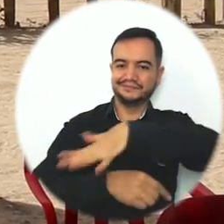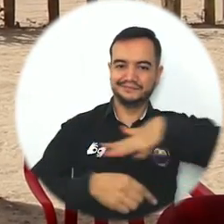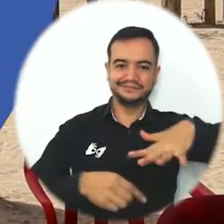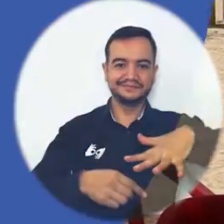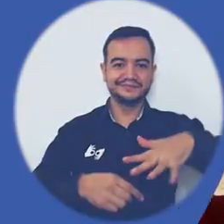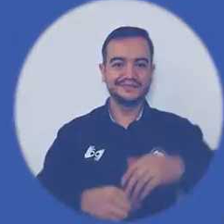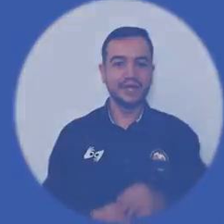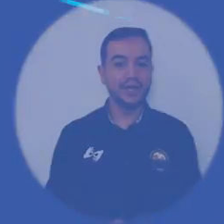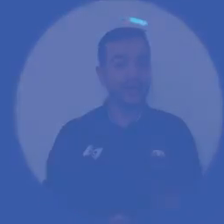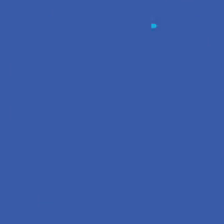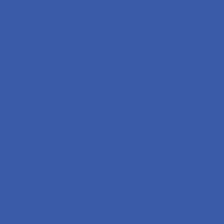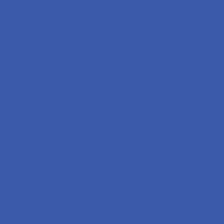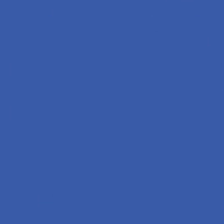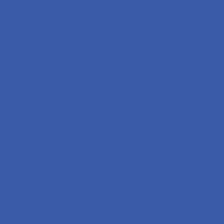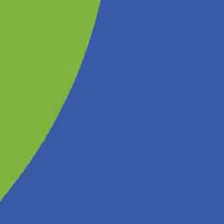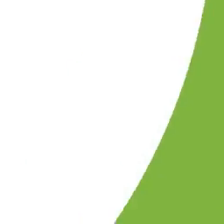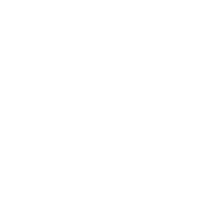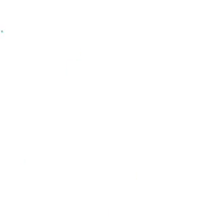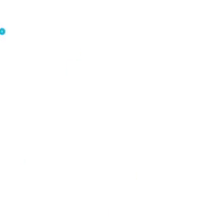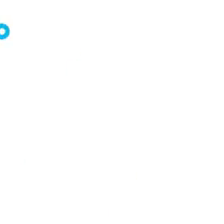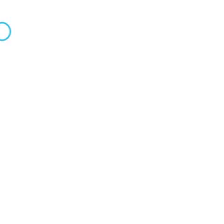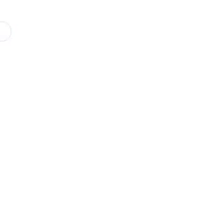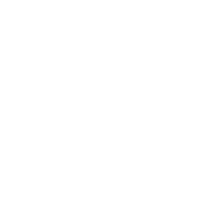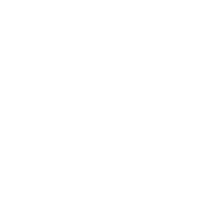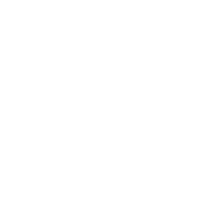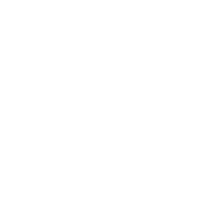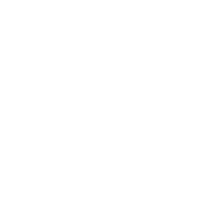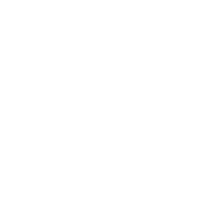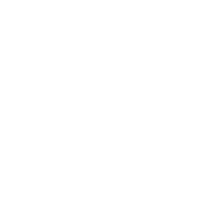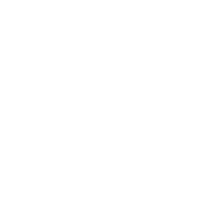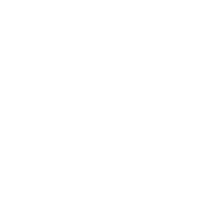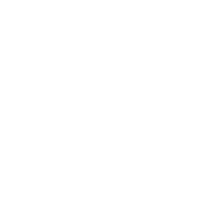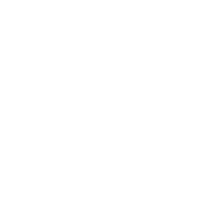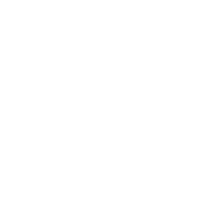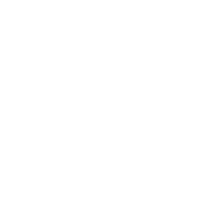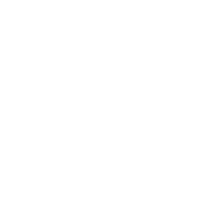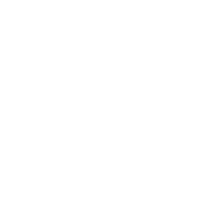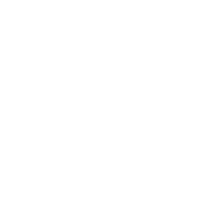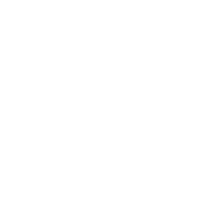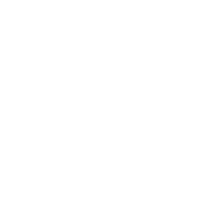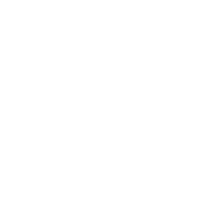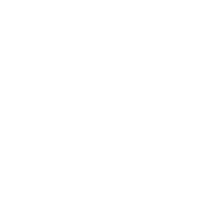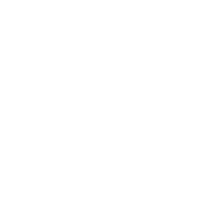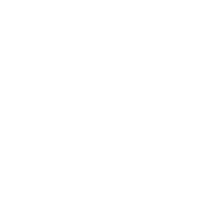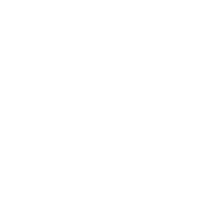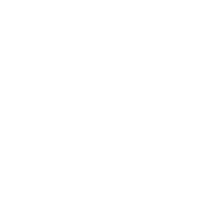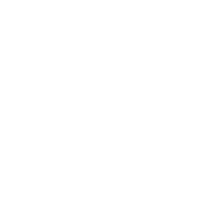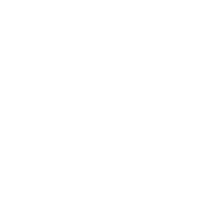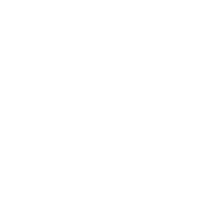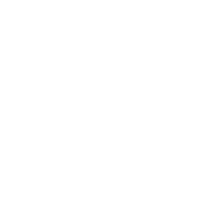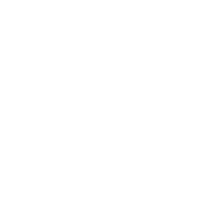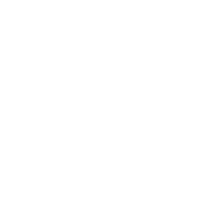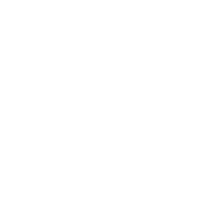este departamento. Universidad del Magdalena, aún más incluyente e innovadora.